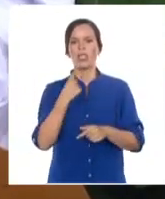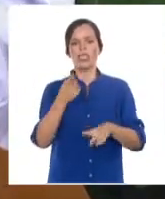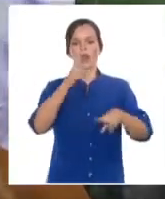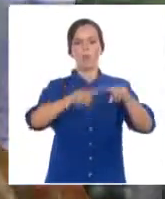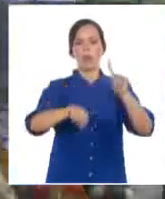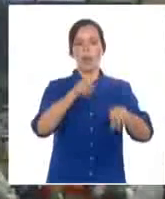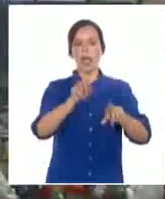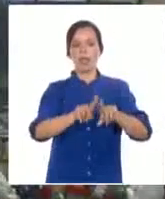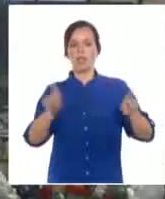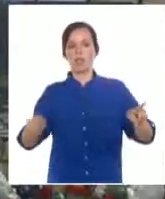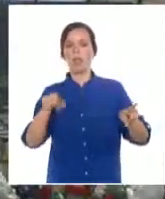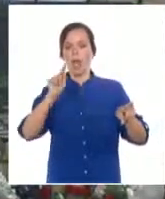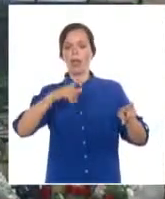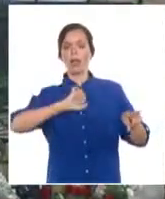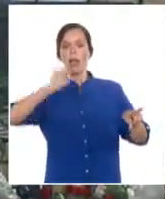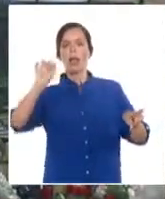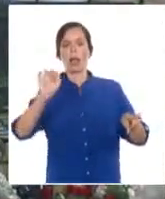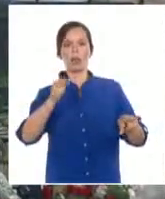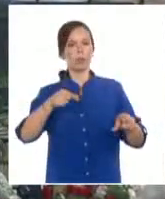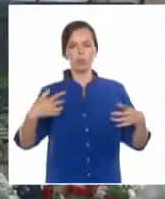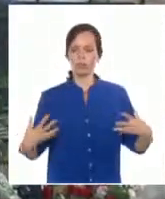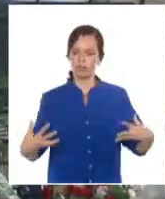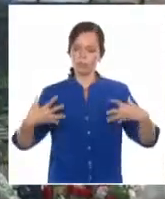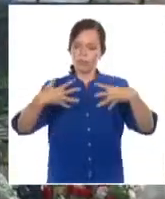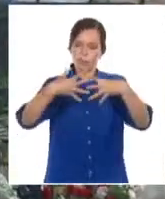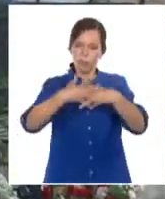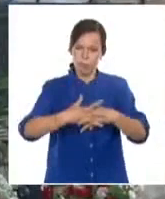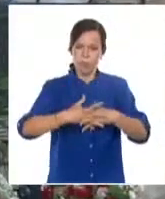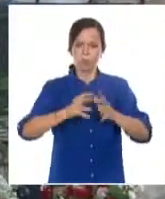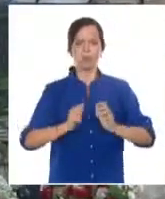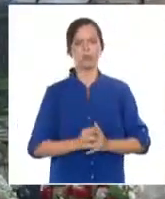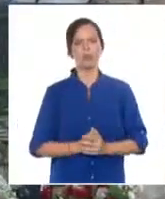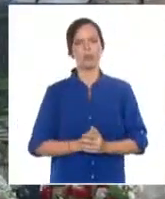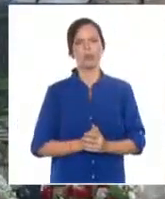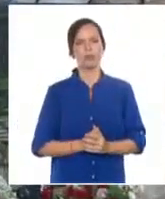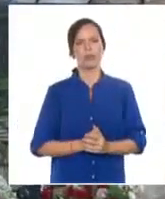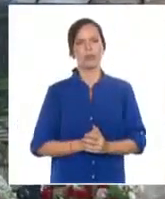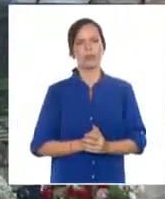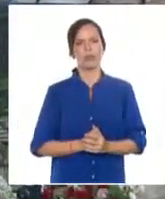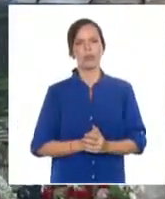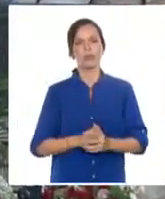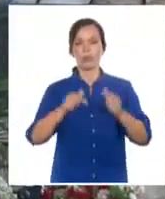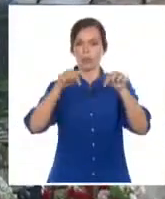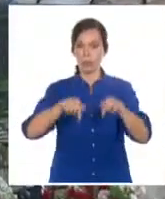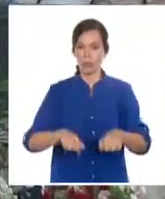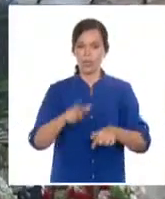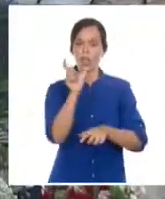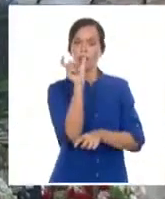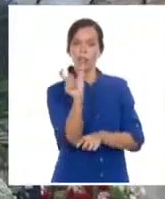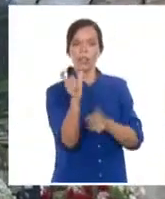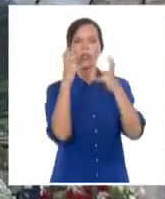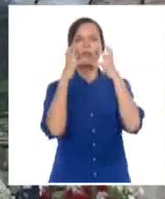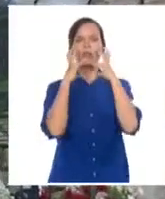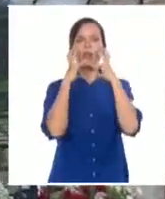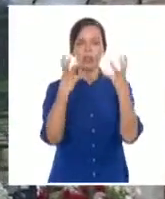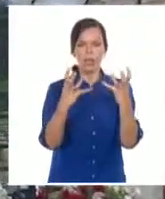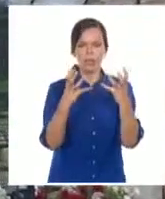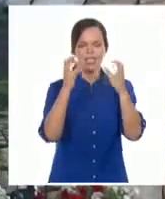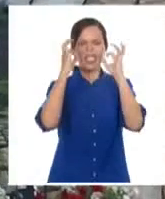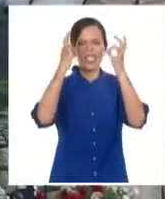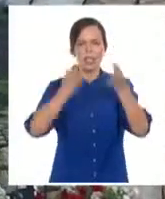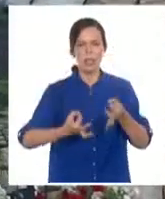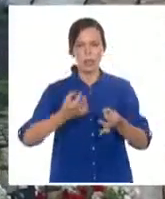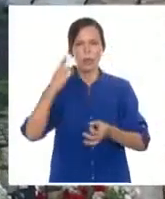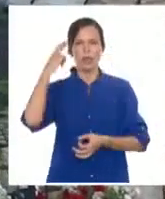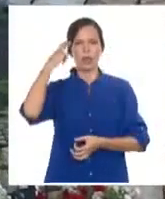compañeras y compañeros nunca será ocioso y menos en una fecha como esta reiterar la importancia de la unidad